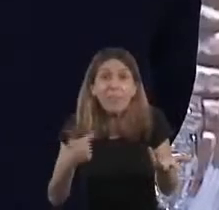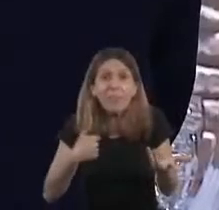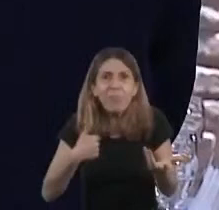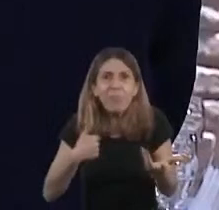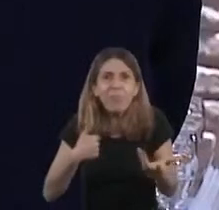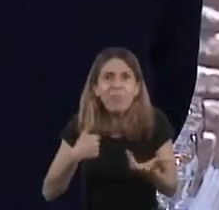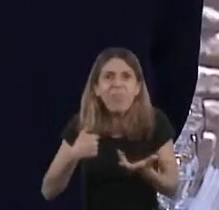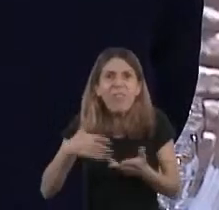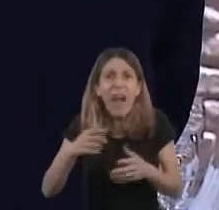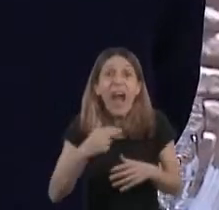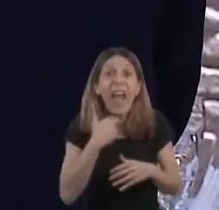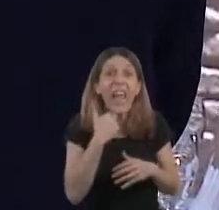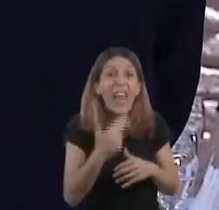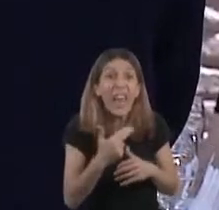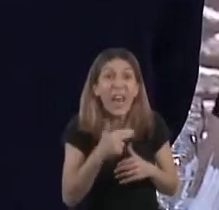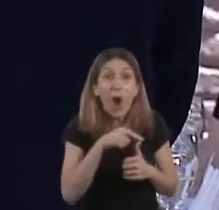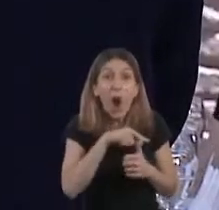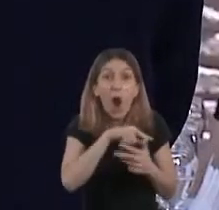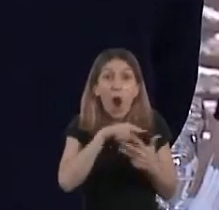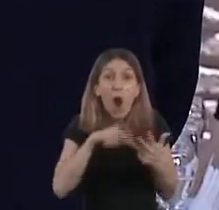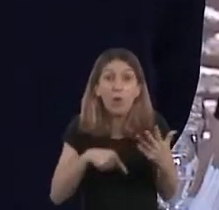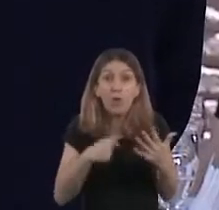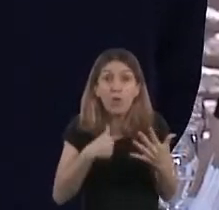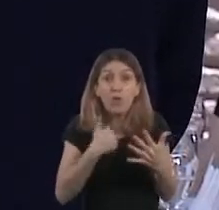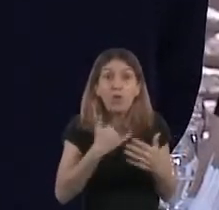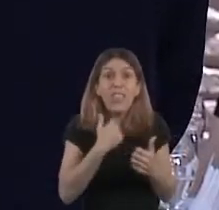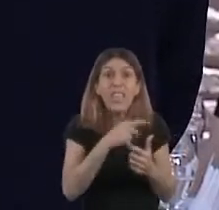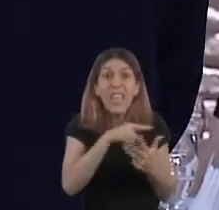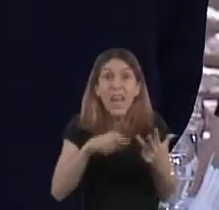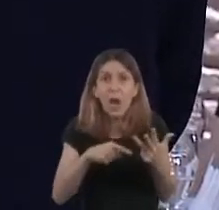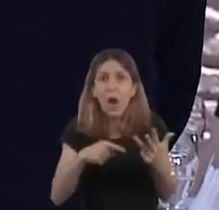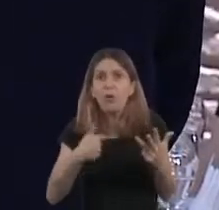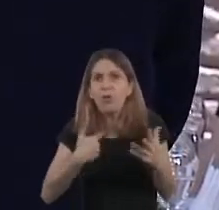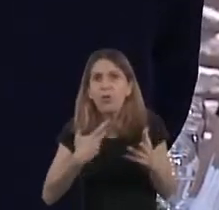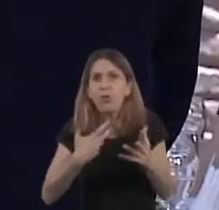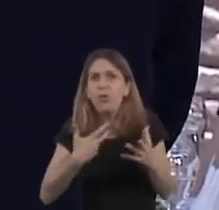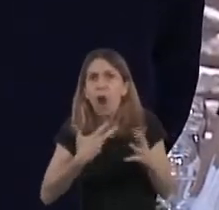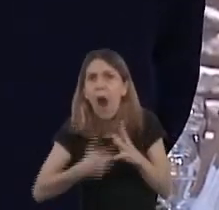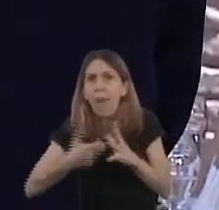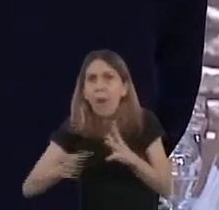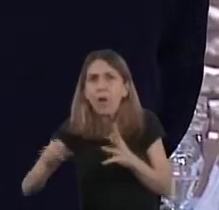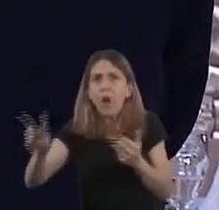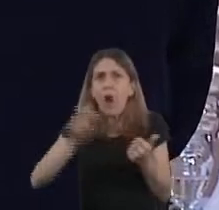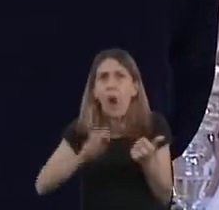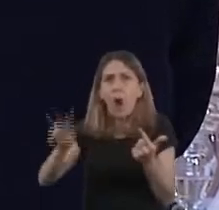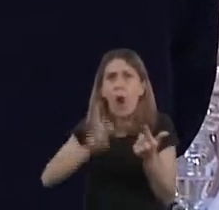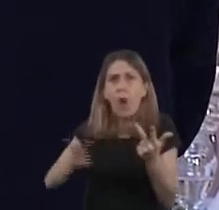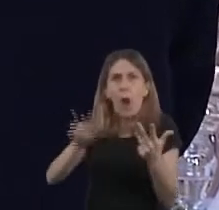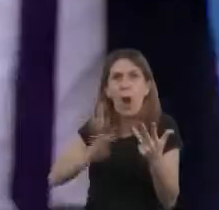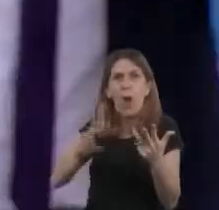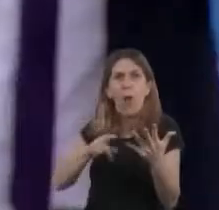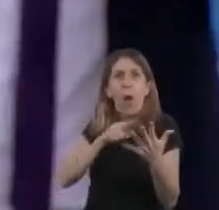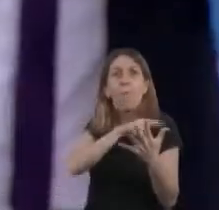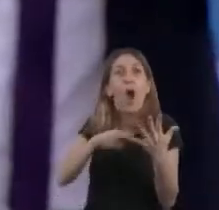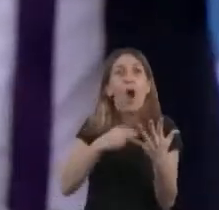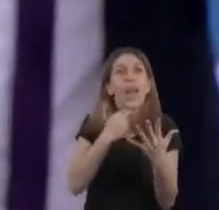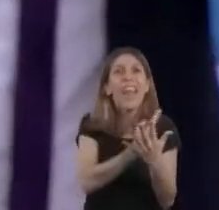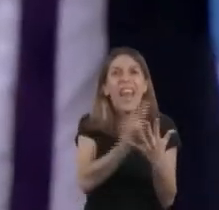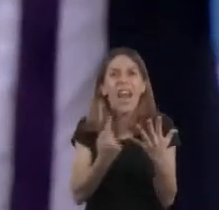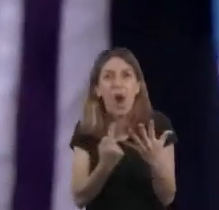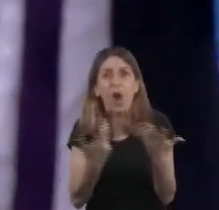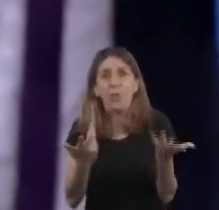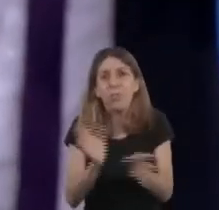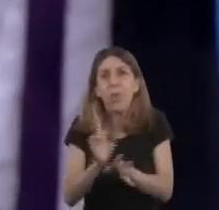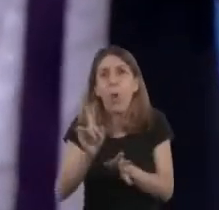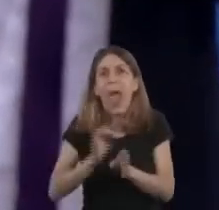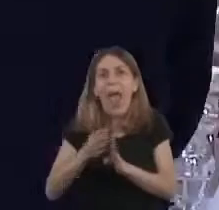pagar por mis hijos que tuve, que ellos iban a hacer los aportes que yo iba a necesitar. Así que bueno, ahora en este momento